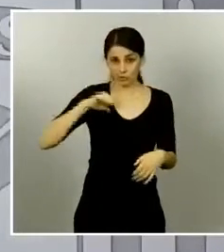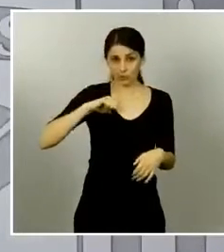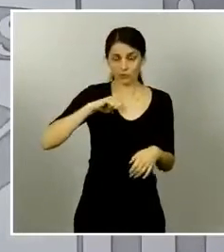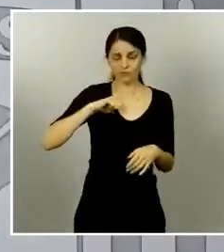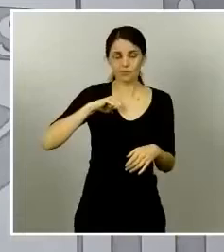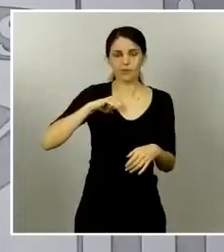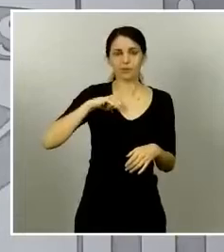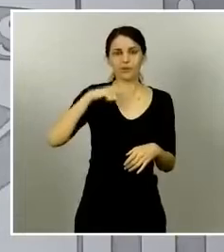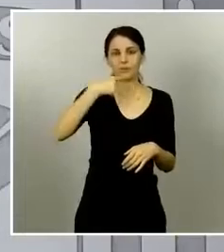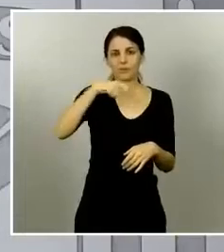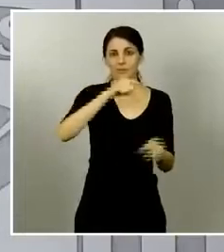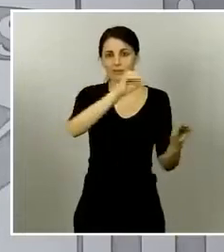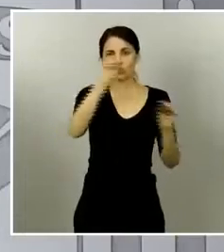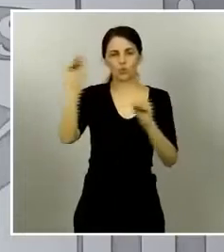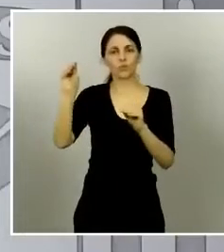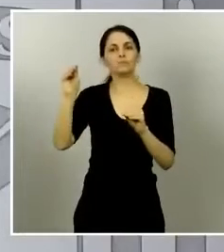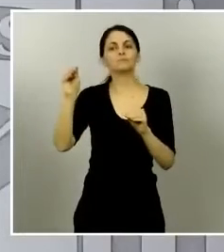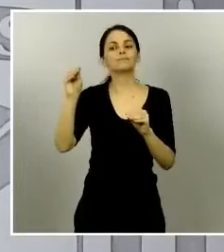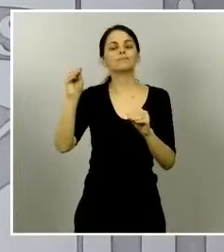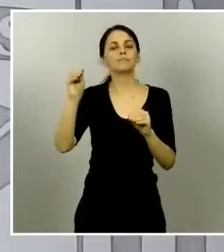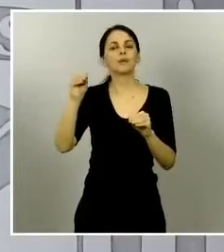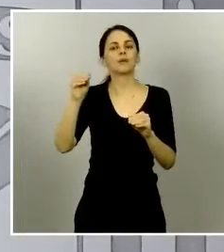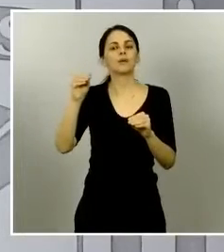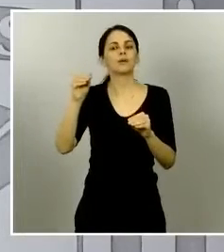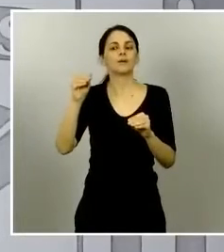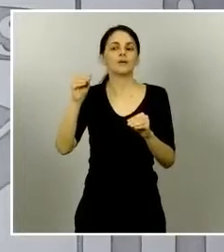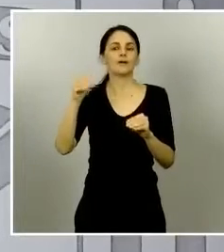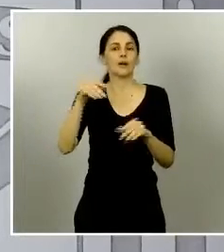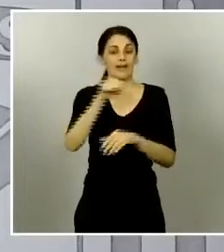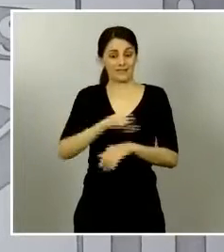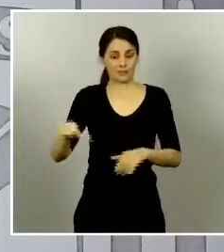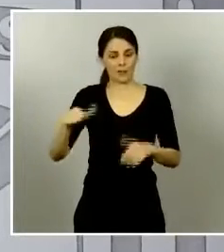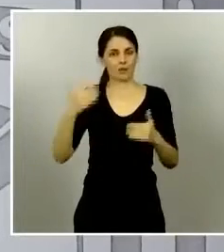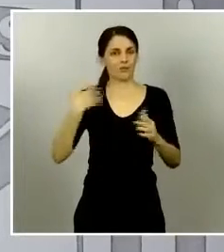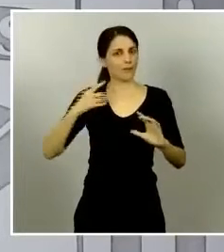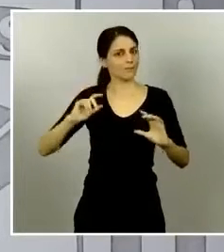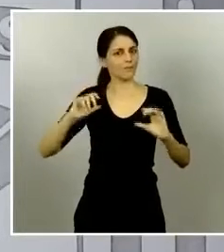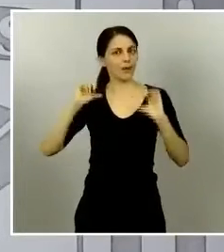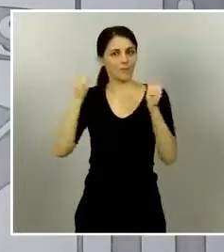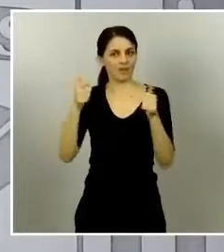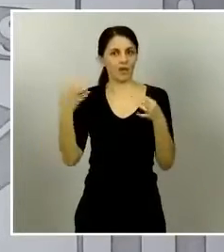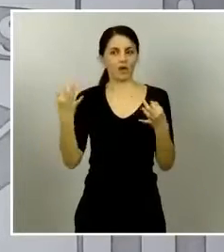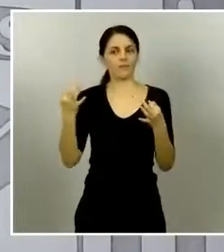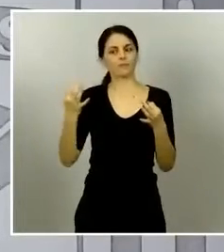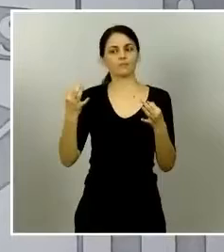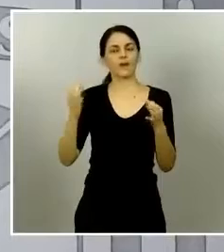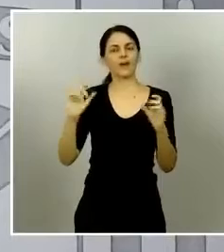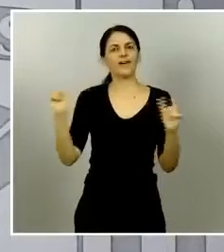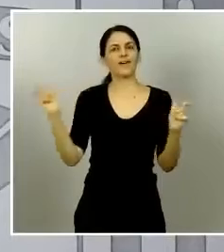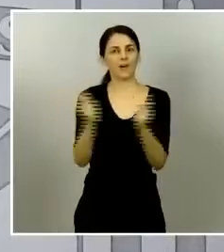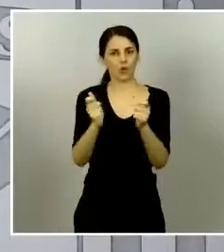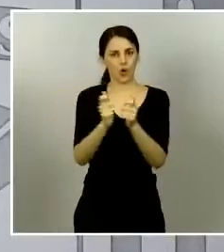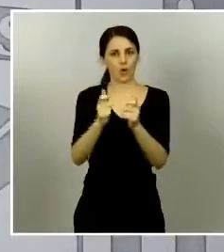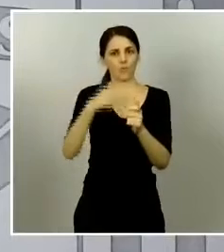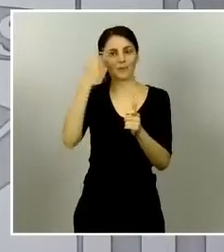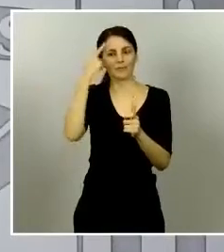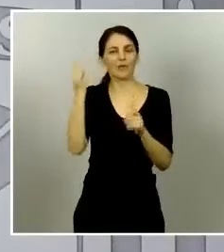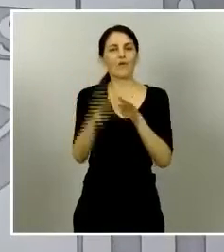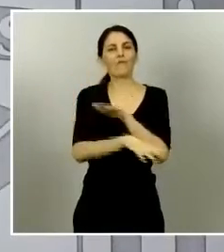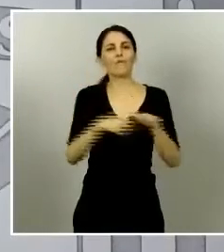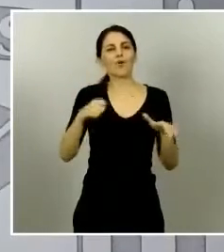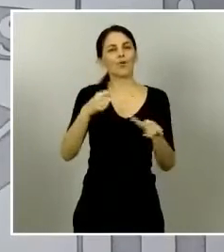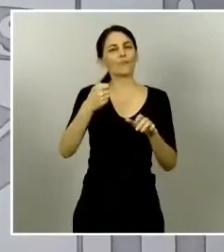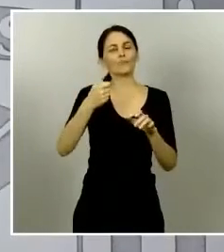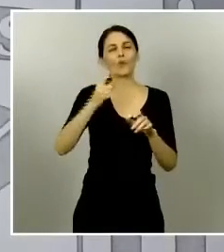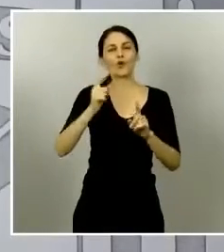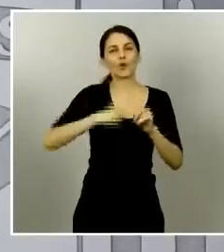gobiernos autonómicos que esta semana iniciaremos el contacto con el conjunto de formaciones políticas del Congreso para abordar los